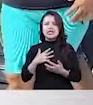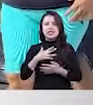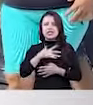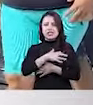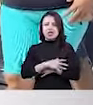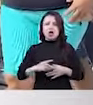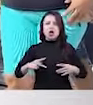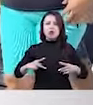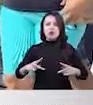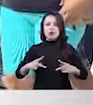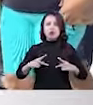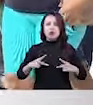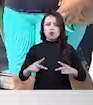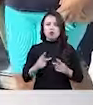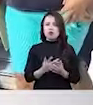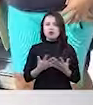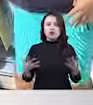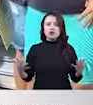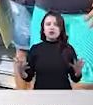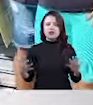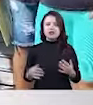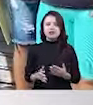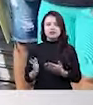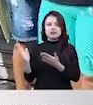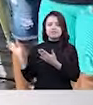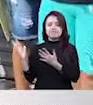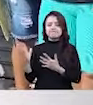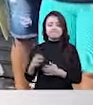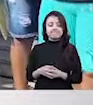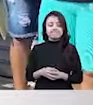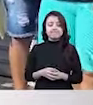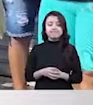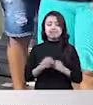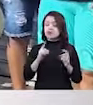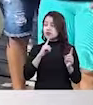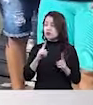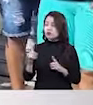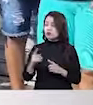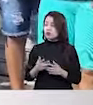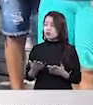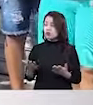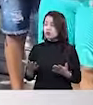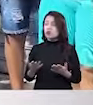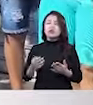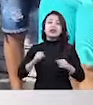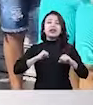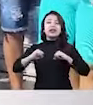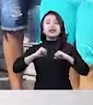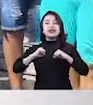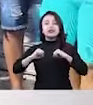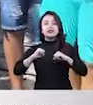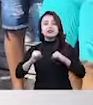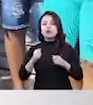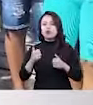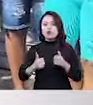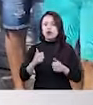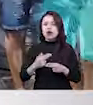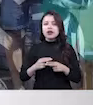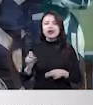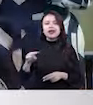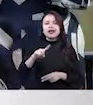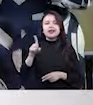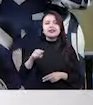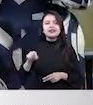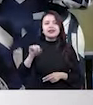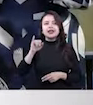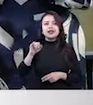pulmón. En ese ID se han... ¿Cómo se llama el Le han gestor? rechazado la Mire, Juan Diego, se llama